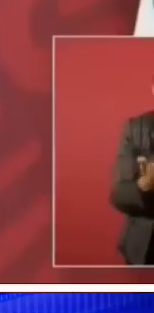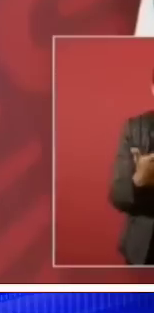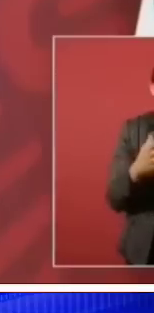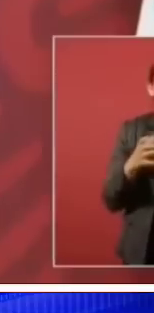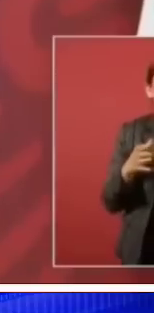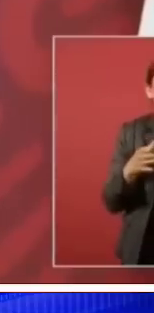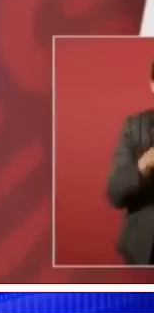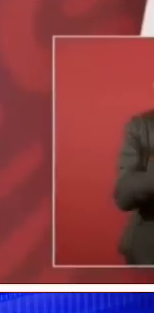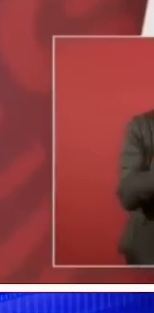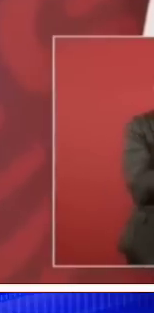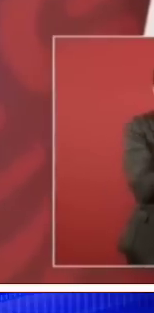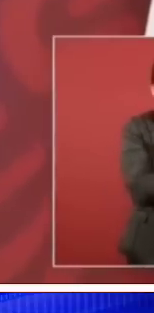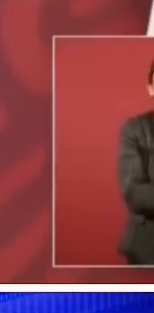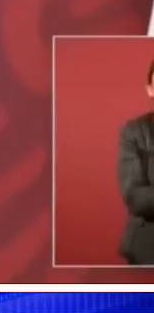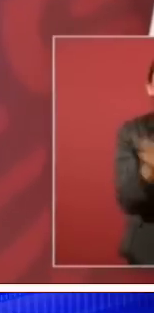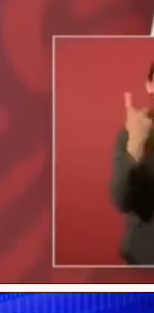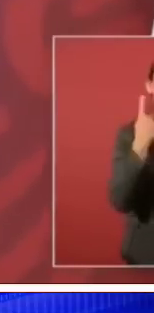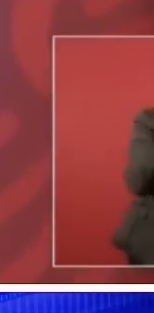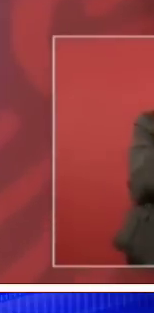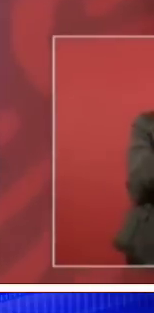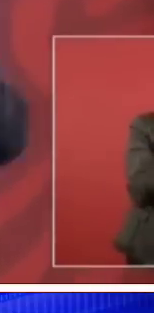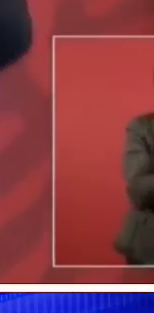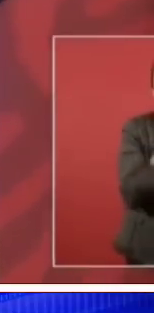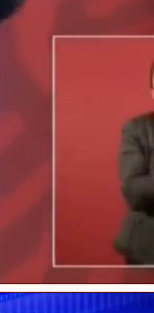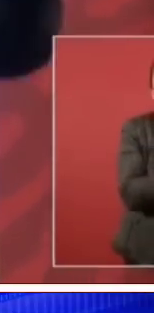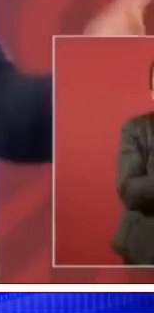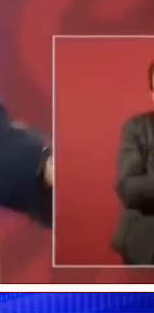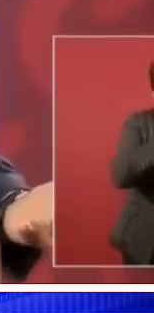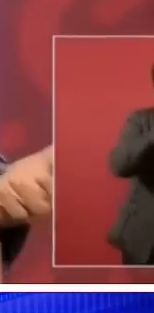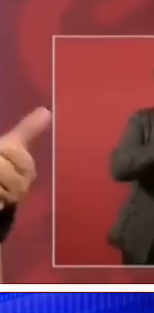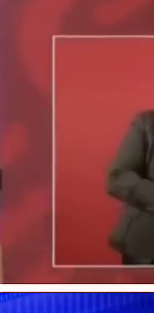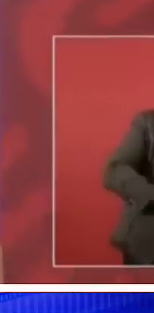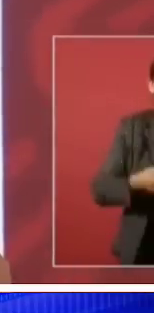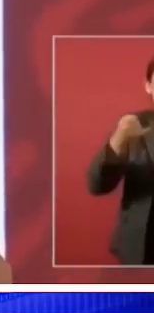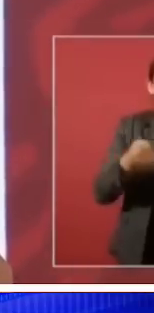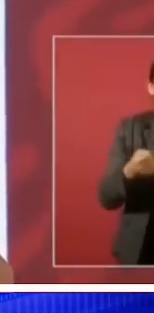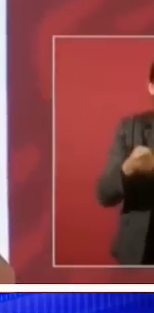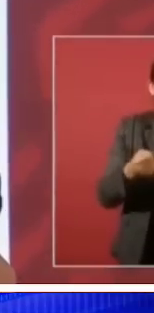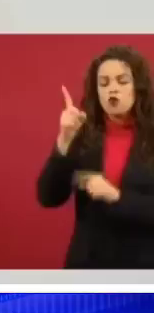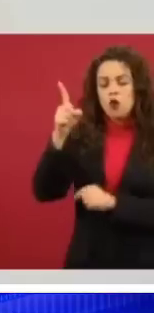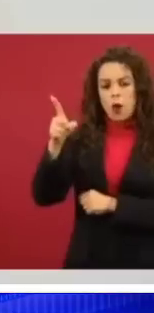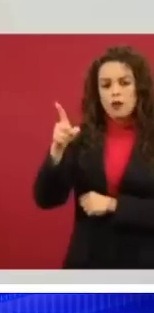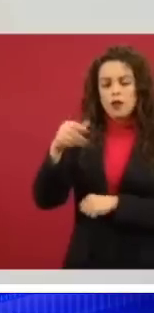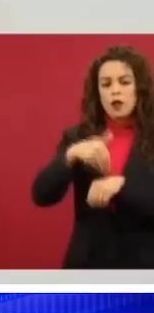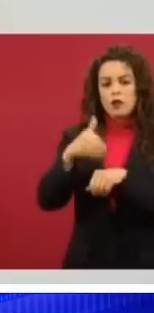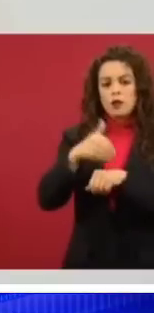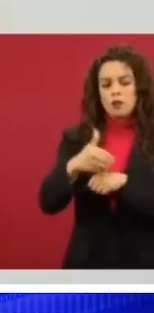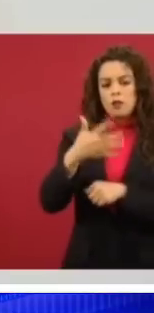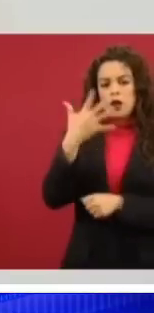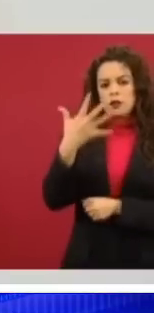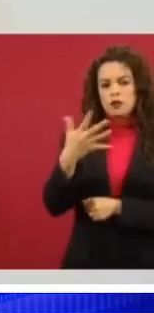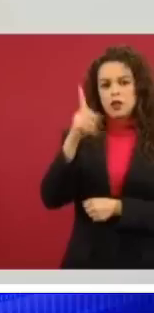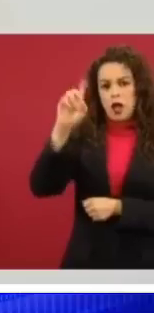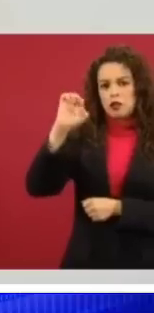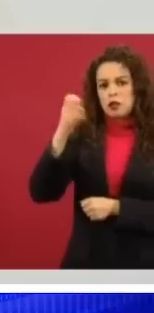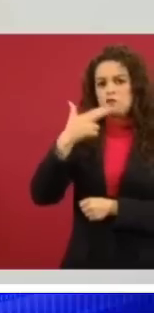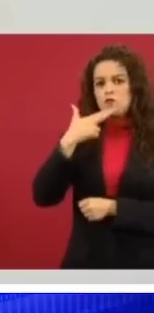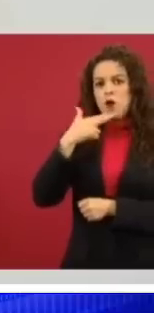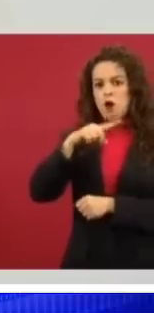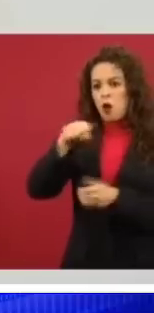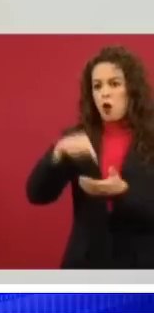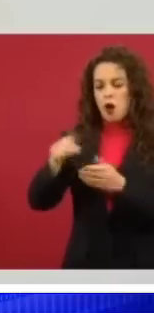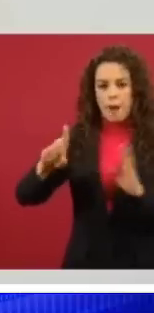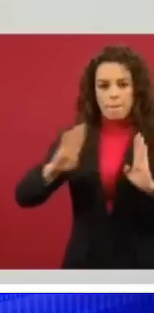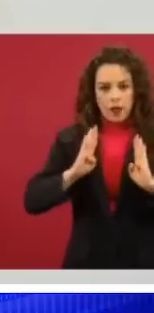la marina Rafael Ojeda imagínense lo que dijo y lo que pensó una vez que recibió esta noticia de que el juez liberó a estas personas